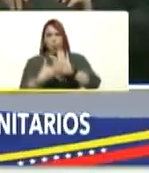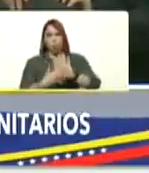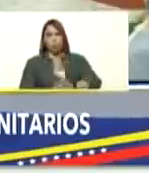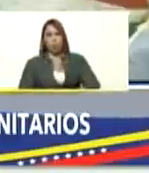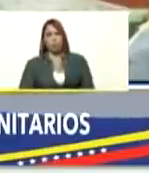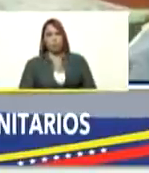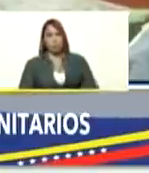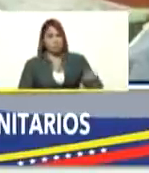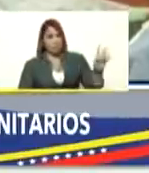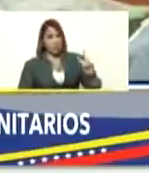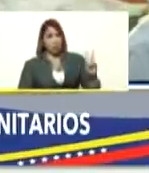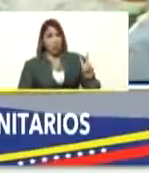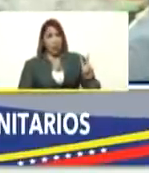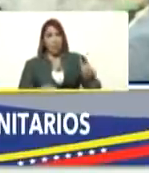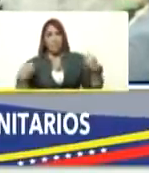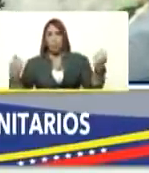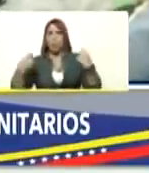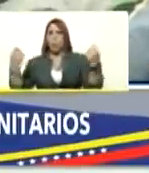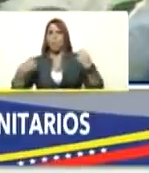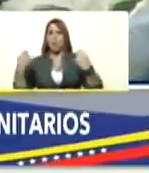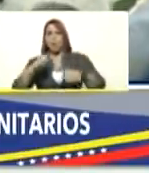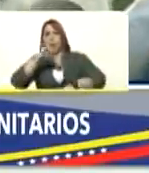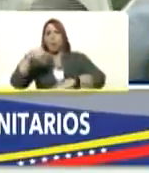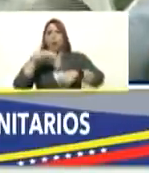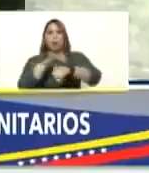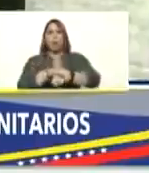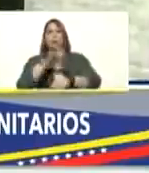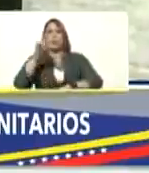bobolongo vendepatria y la derecha fascista.